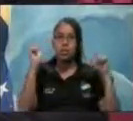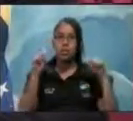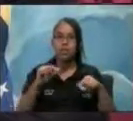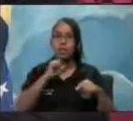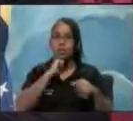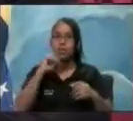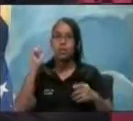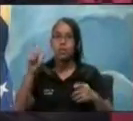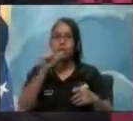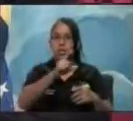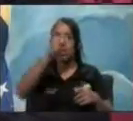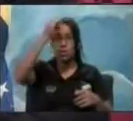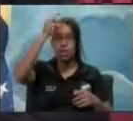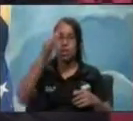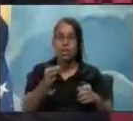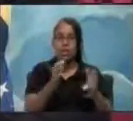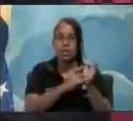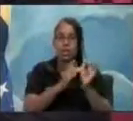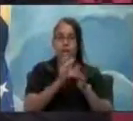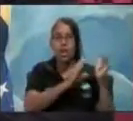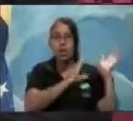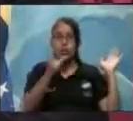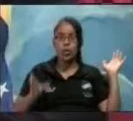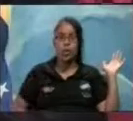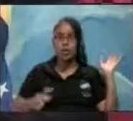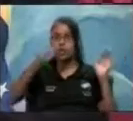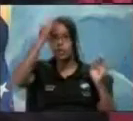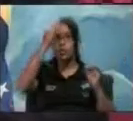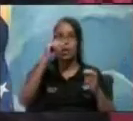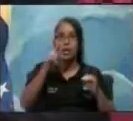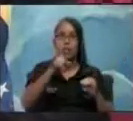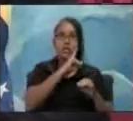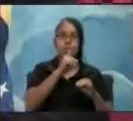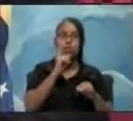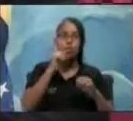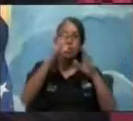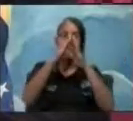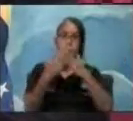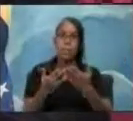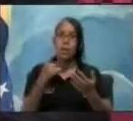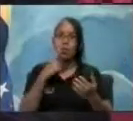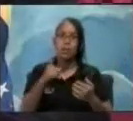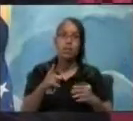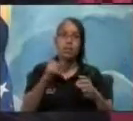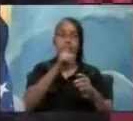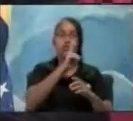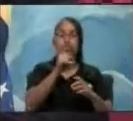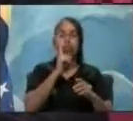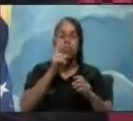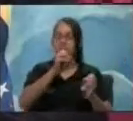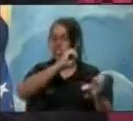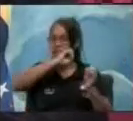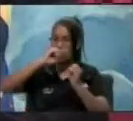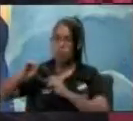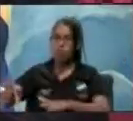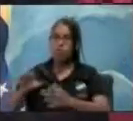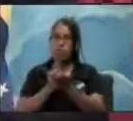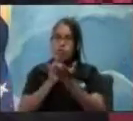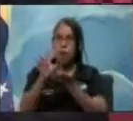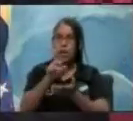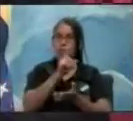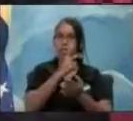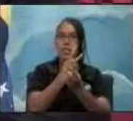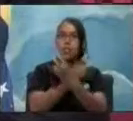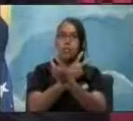necesario creer en Jesucristo, creer en ese nombre. La Biblia dice que en su nombre echaremos fuera demonios, en